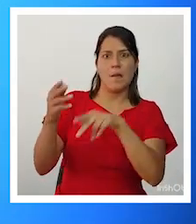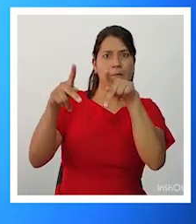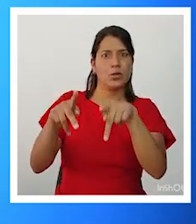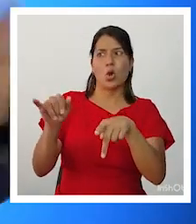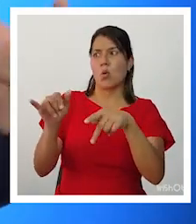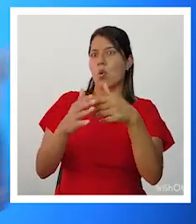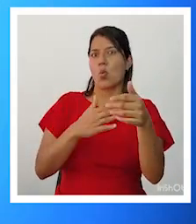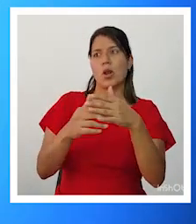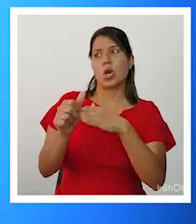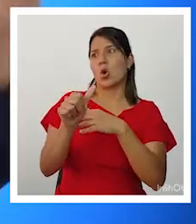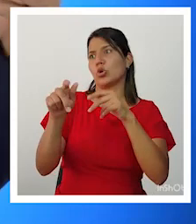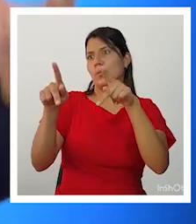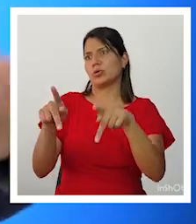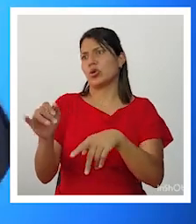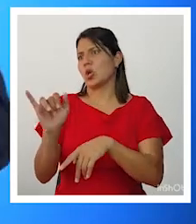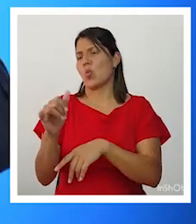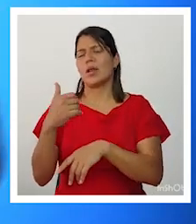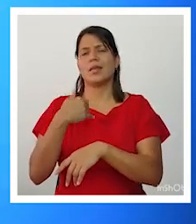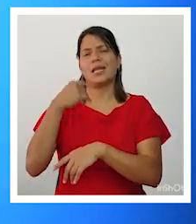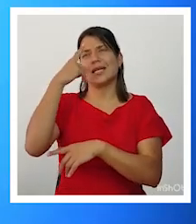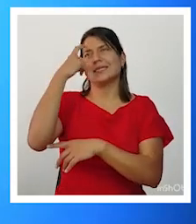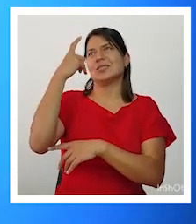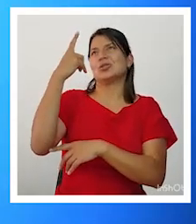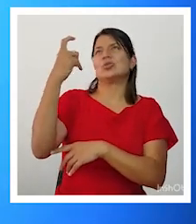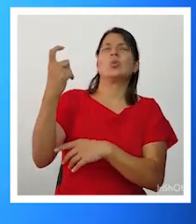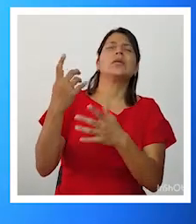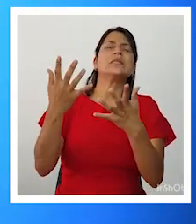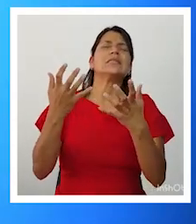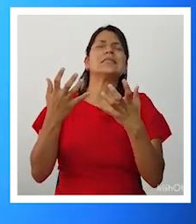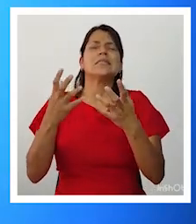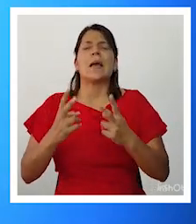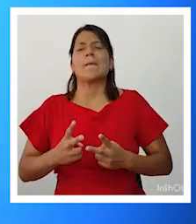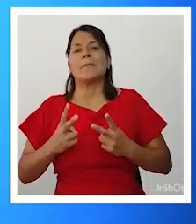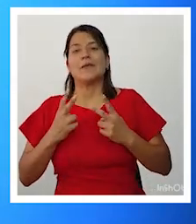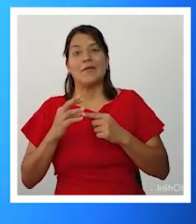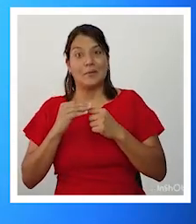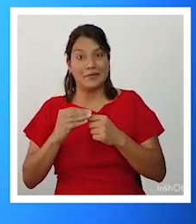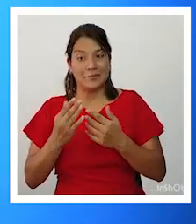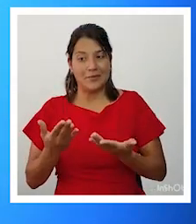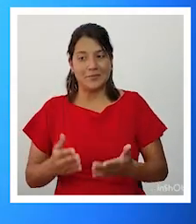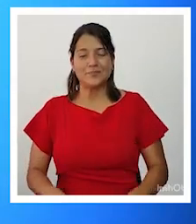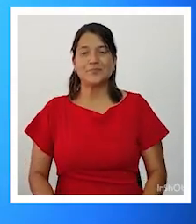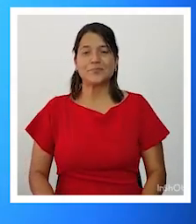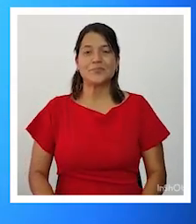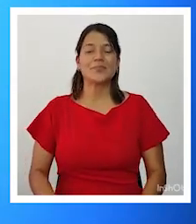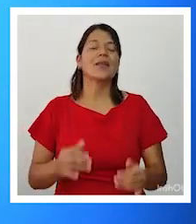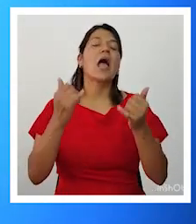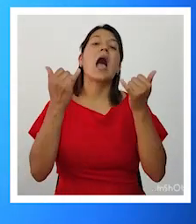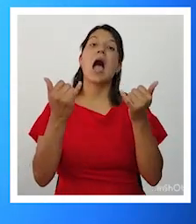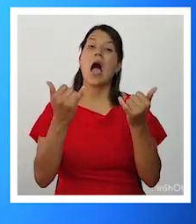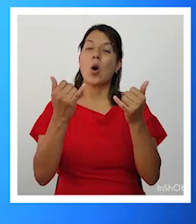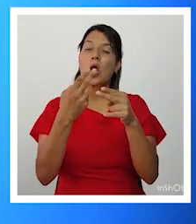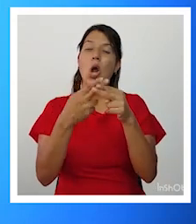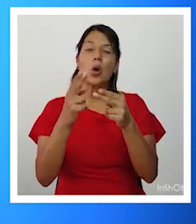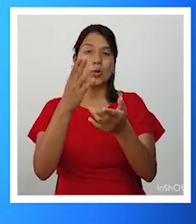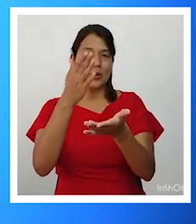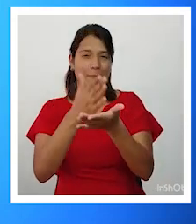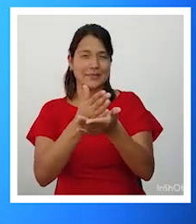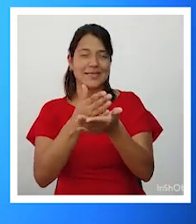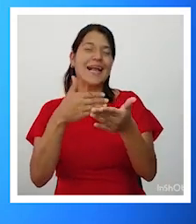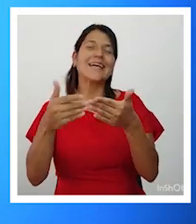con sueños, ilusiones, ganas de vivir sobre todo. Correcto. Vamos a una breve pausa y